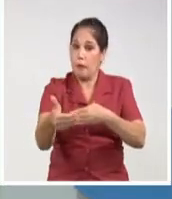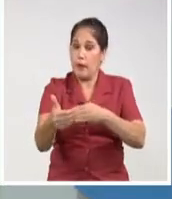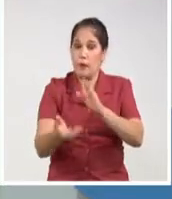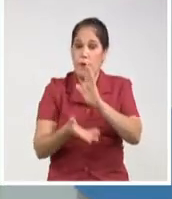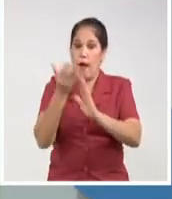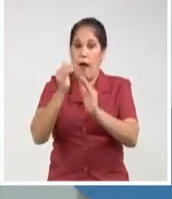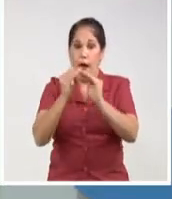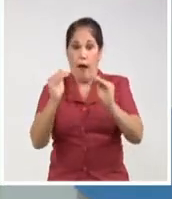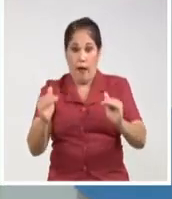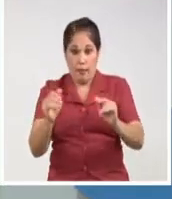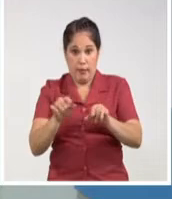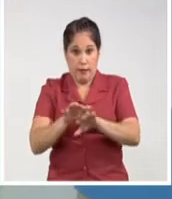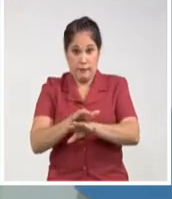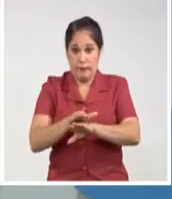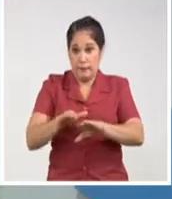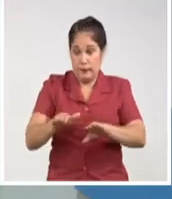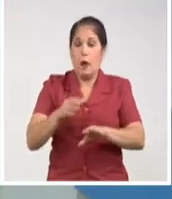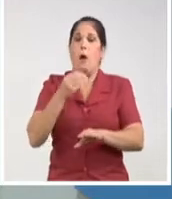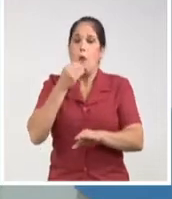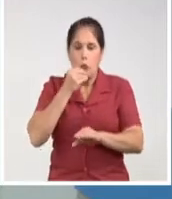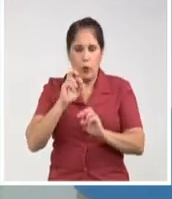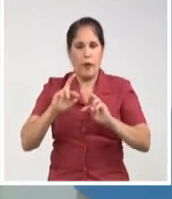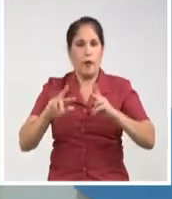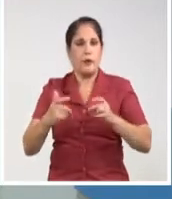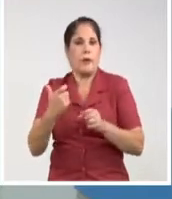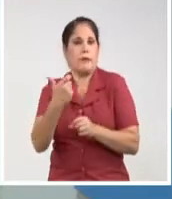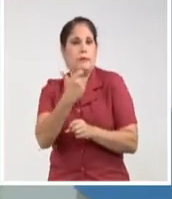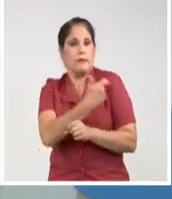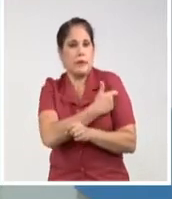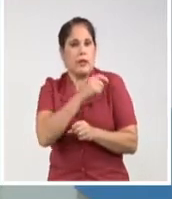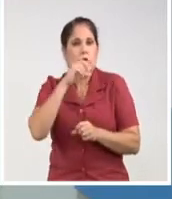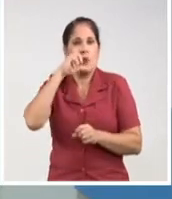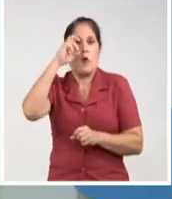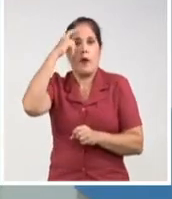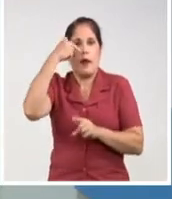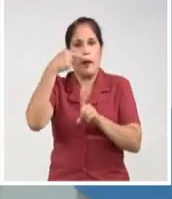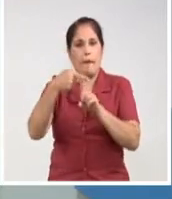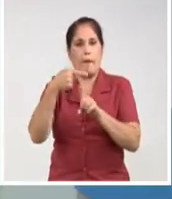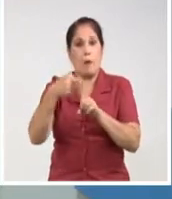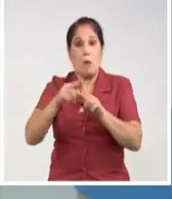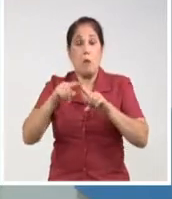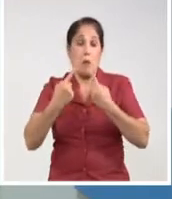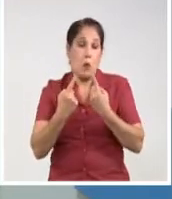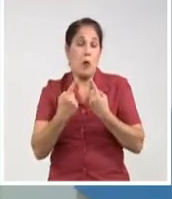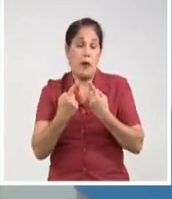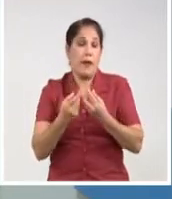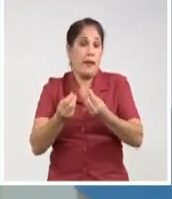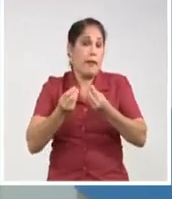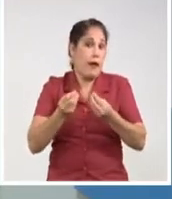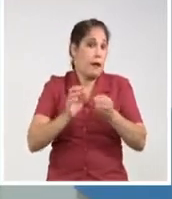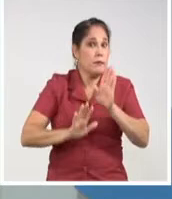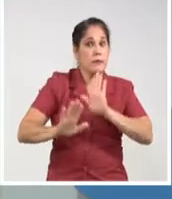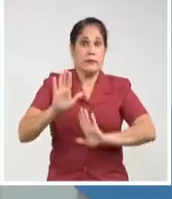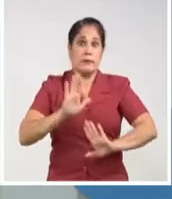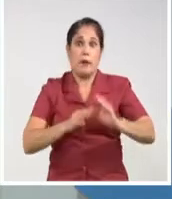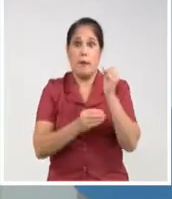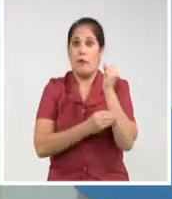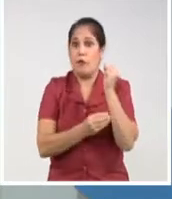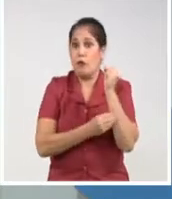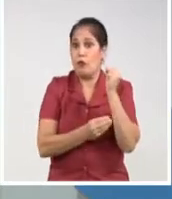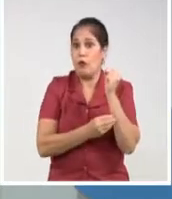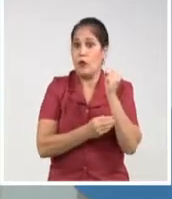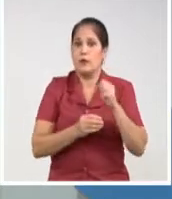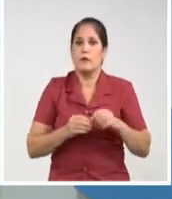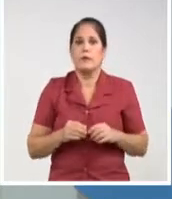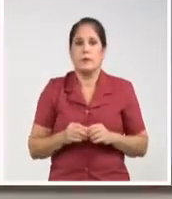alta clínica epidemiológica, puede administrarse la Soberana Plus, porque la Soberana Plus, como te comentaba, se puede administrar hasta